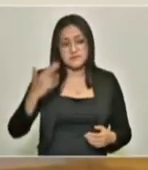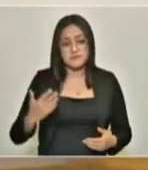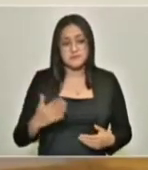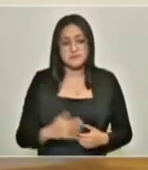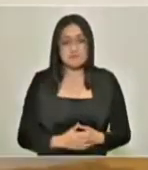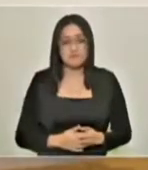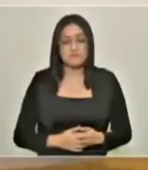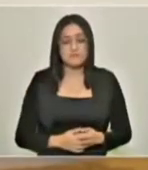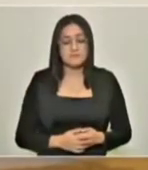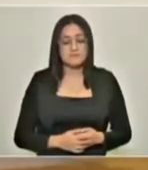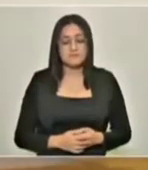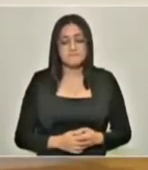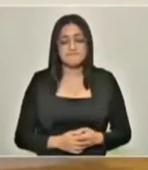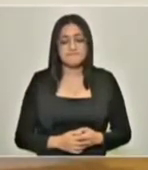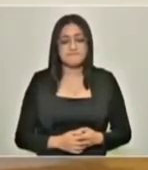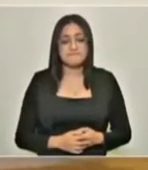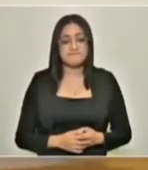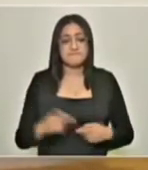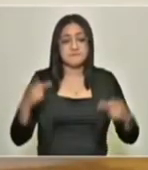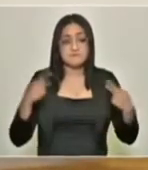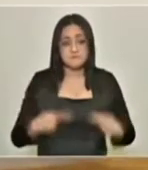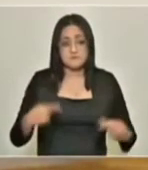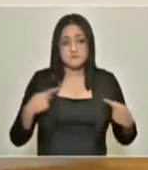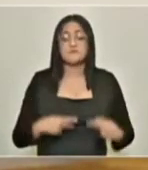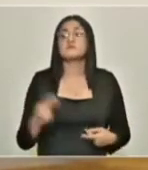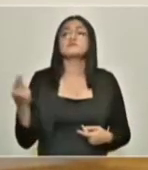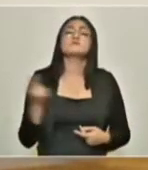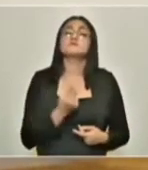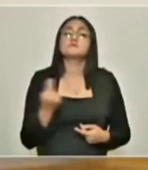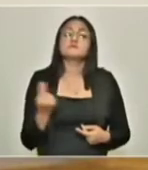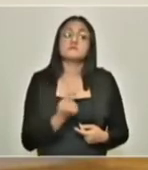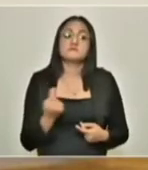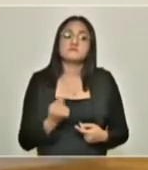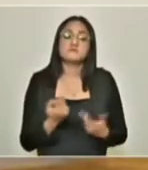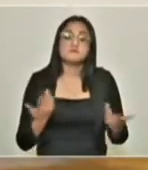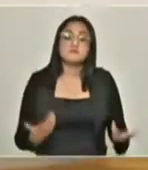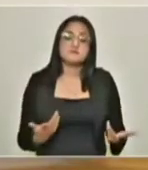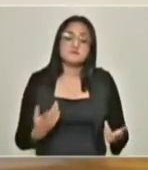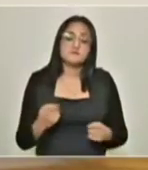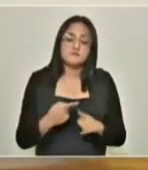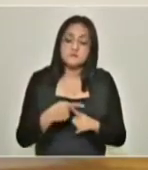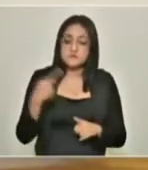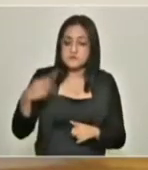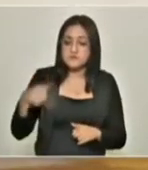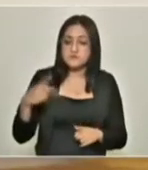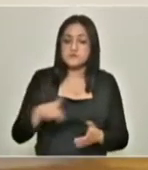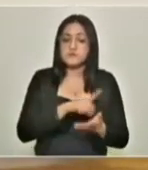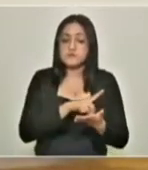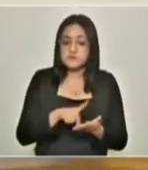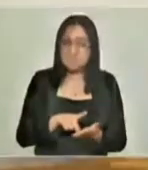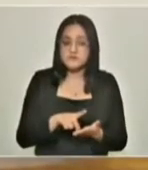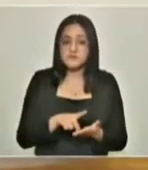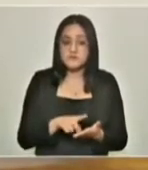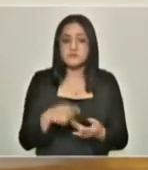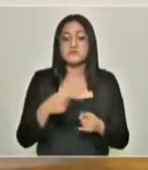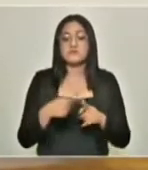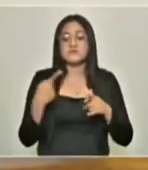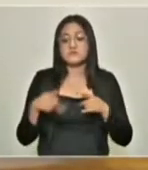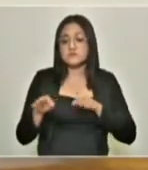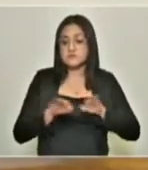que la gente necesita ejercer su derecho al